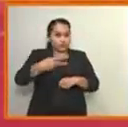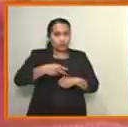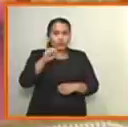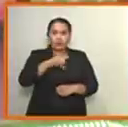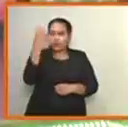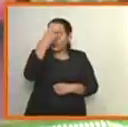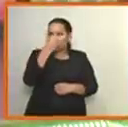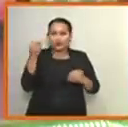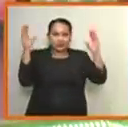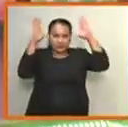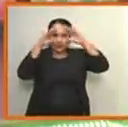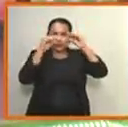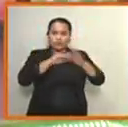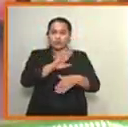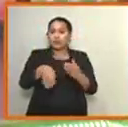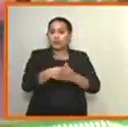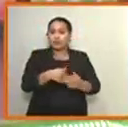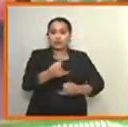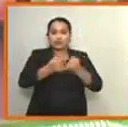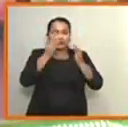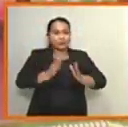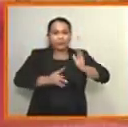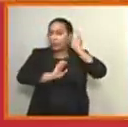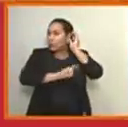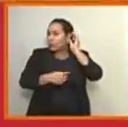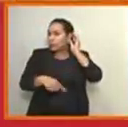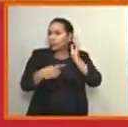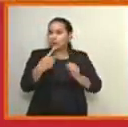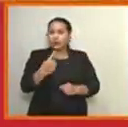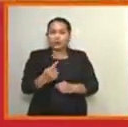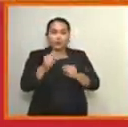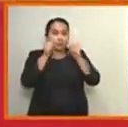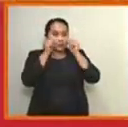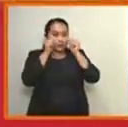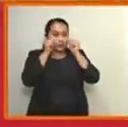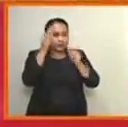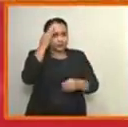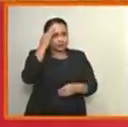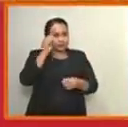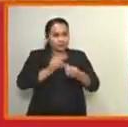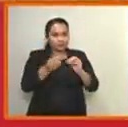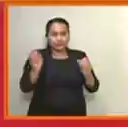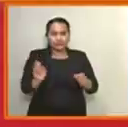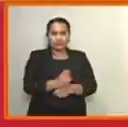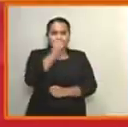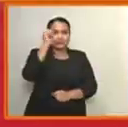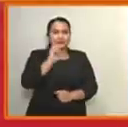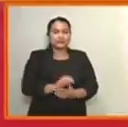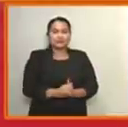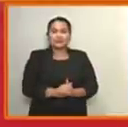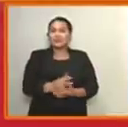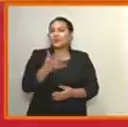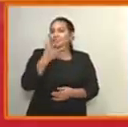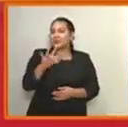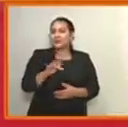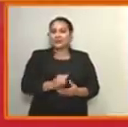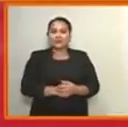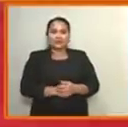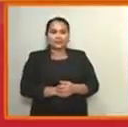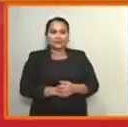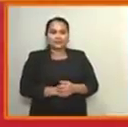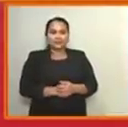noche. Y para todos nuestros jugadores de más 1, atentos, conoceremos el número afortunado. Mucha suerte.